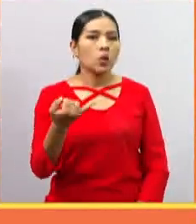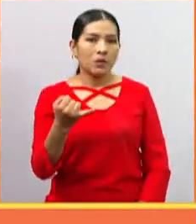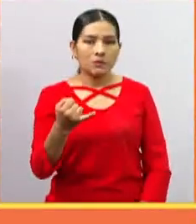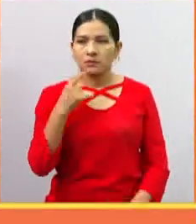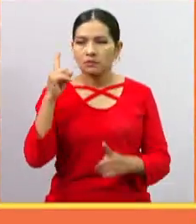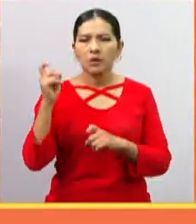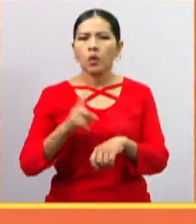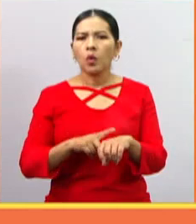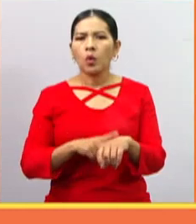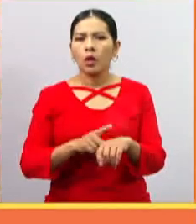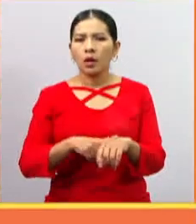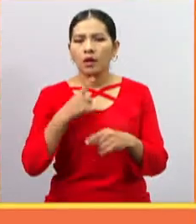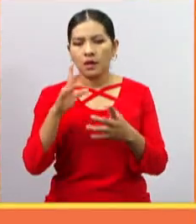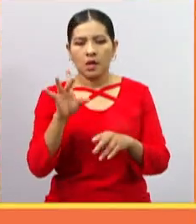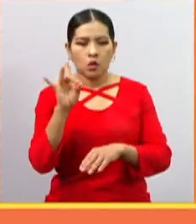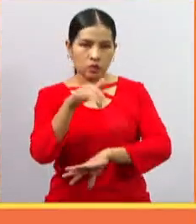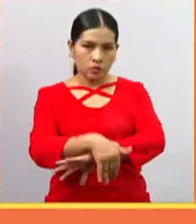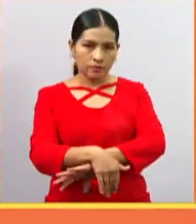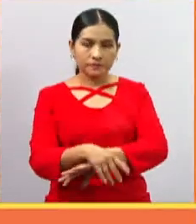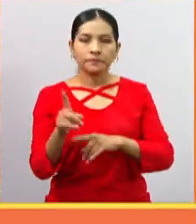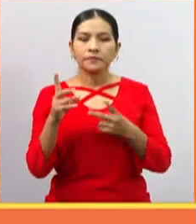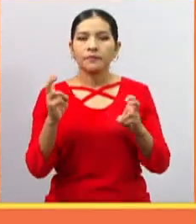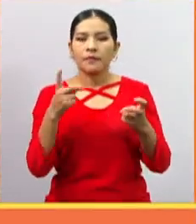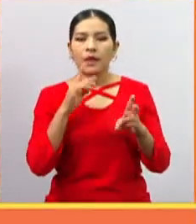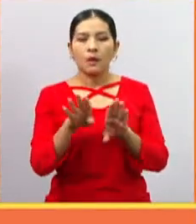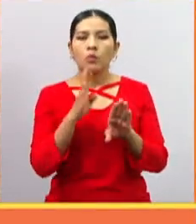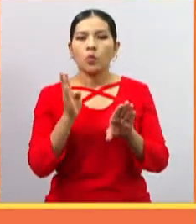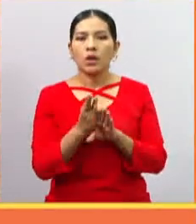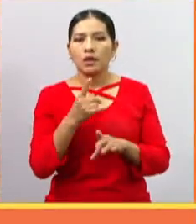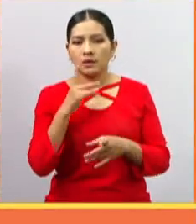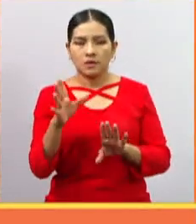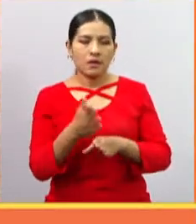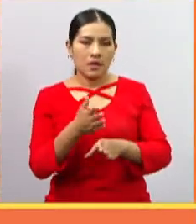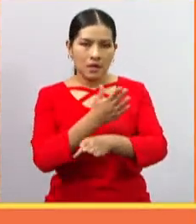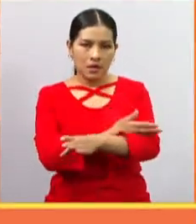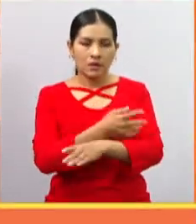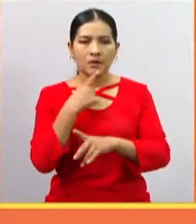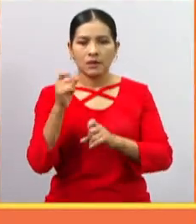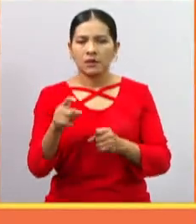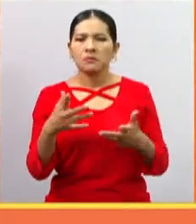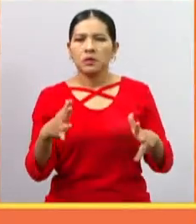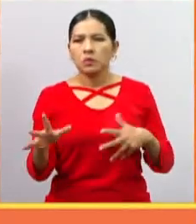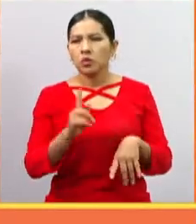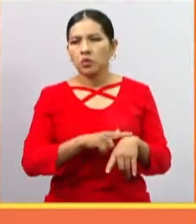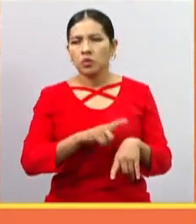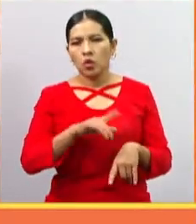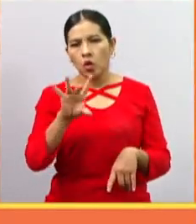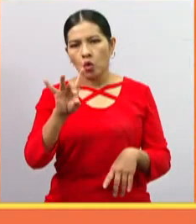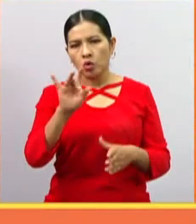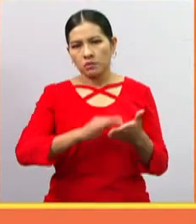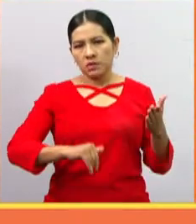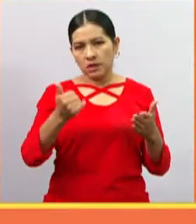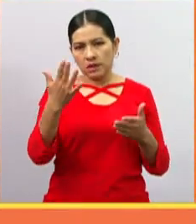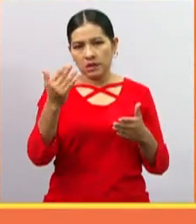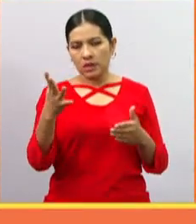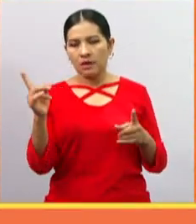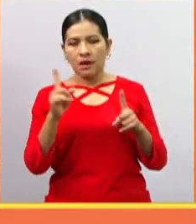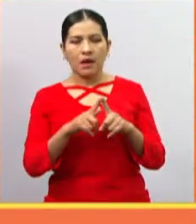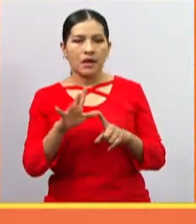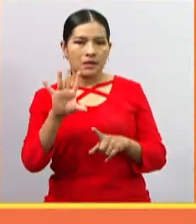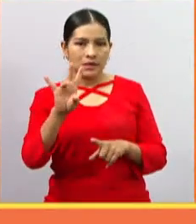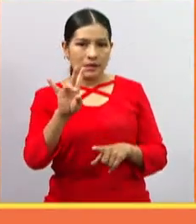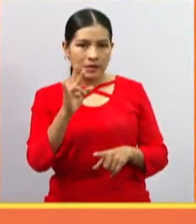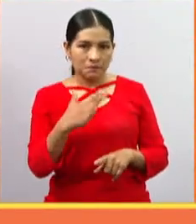A las 8 de la noche. ¿Se abre la puerta antes? La puerta se abre desde las, generalmente, 8 menos cuarto abren ya la puerta, 7 y media.